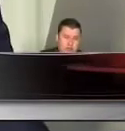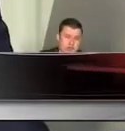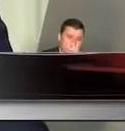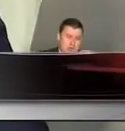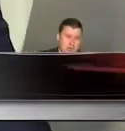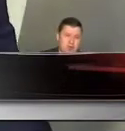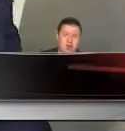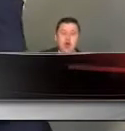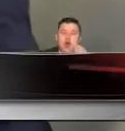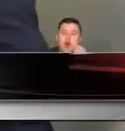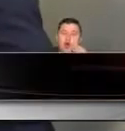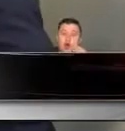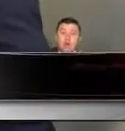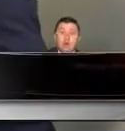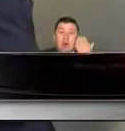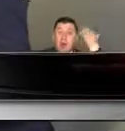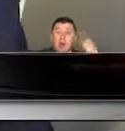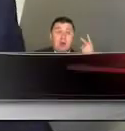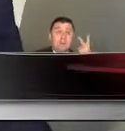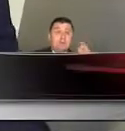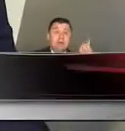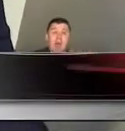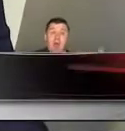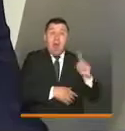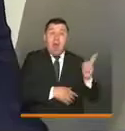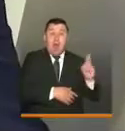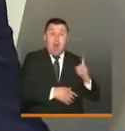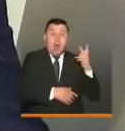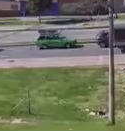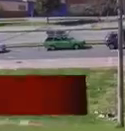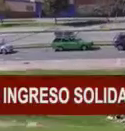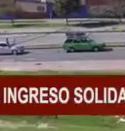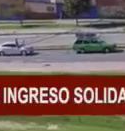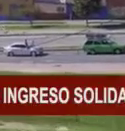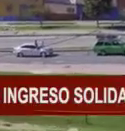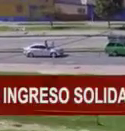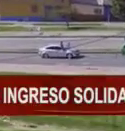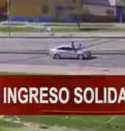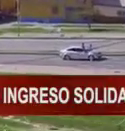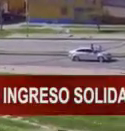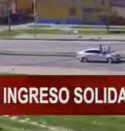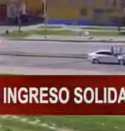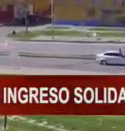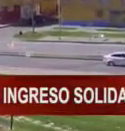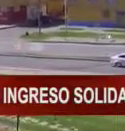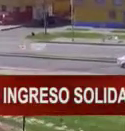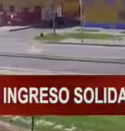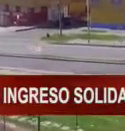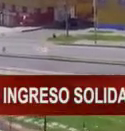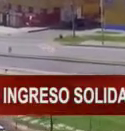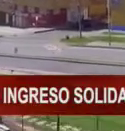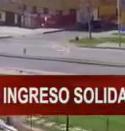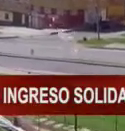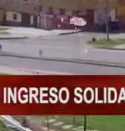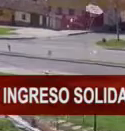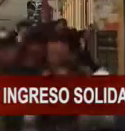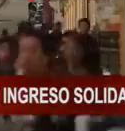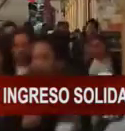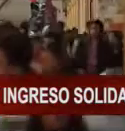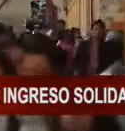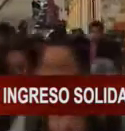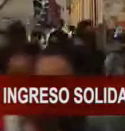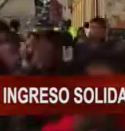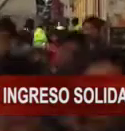2.200.000 hogares. A Colombia le tomó 20 años llegar a 2.6 millones de hogares de familias en acción. Mientras que Ingreso Solidario en 2 meses